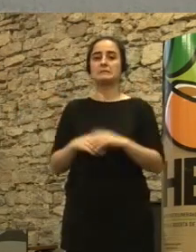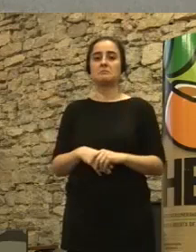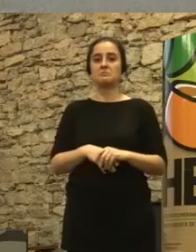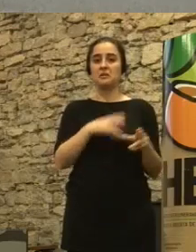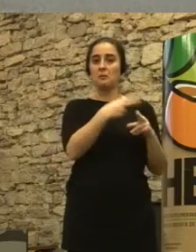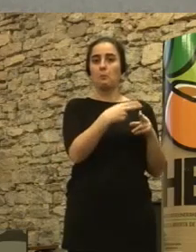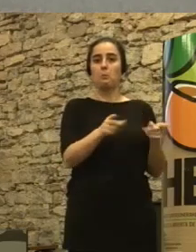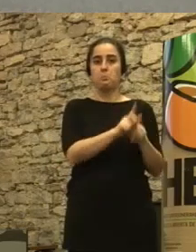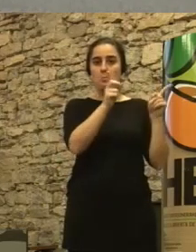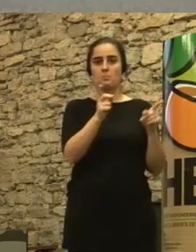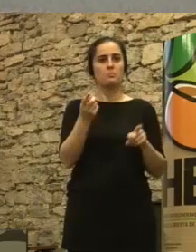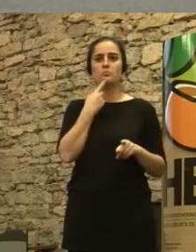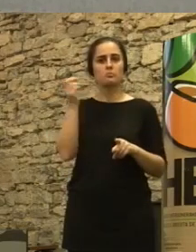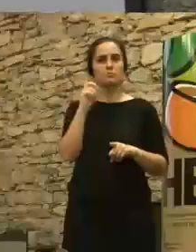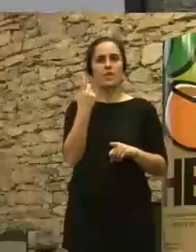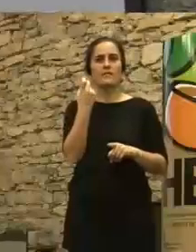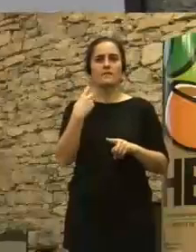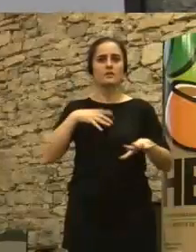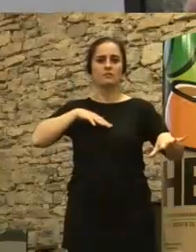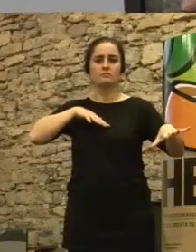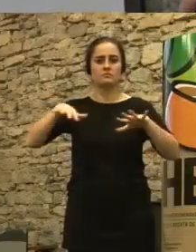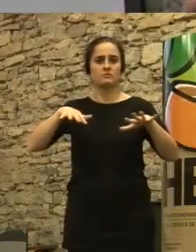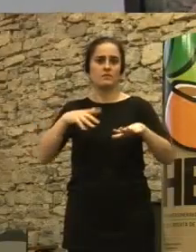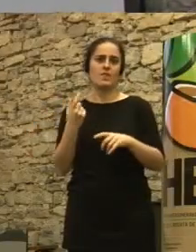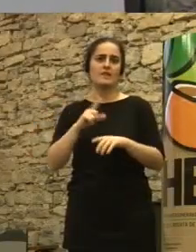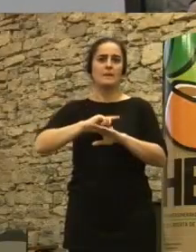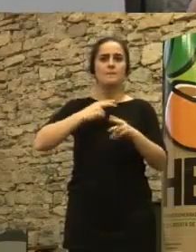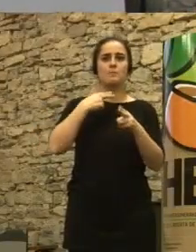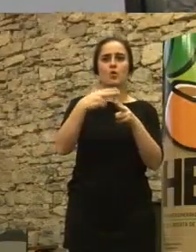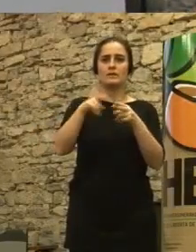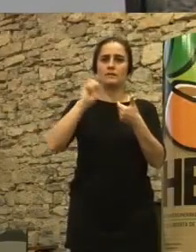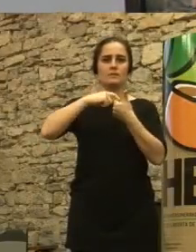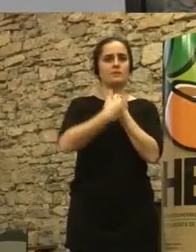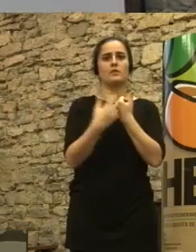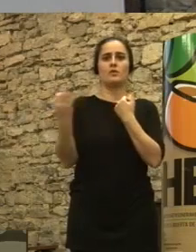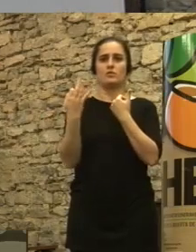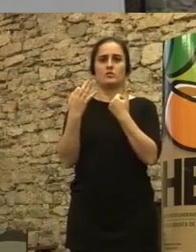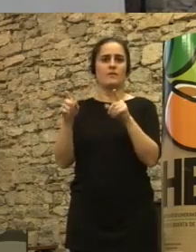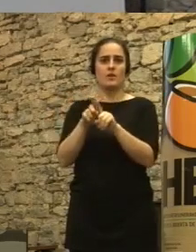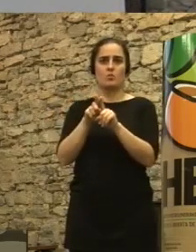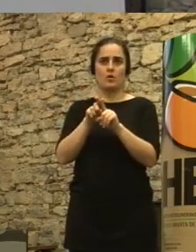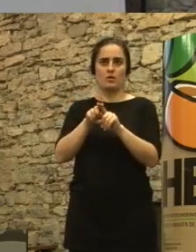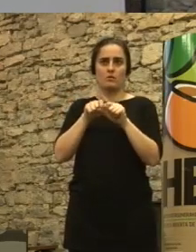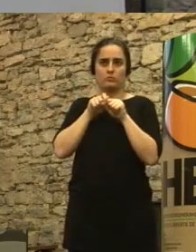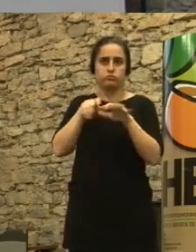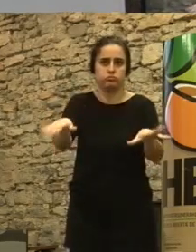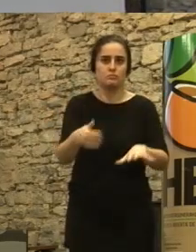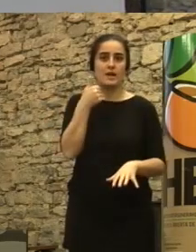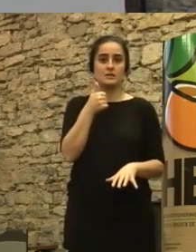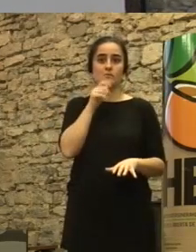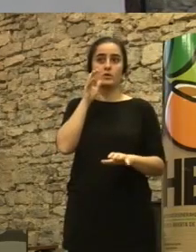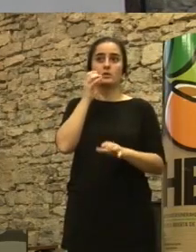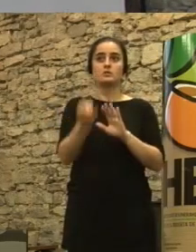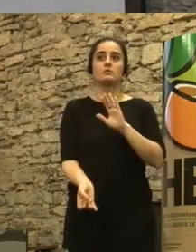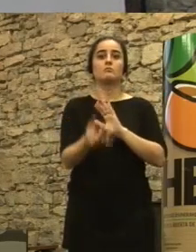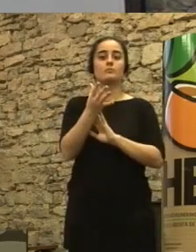dijo, no, hay que despertar esta historia y hay que hacer que la política, la participación política sea funky. Y creó una organización que se